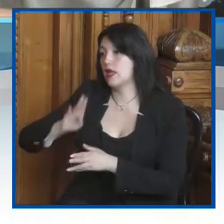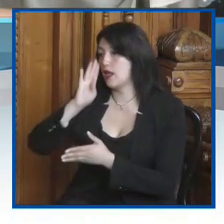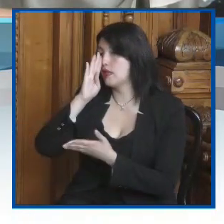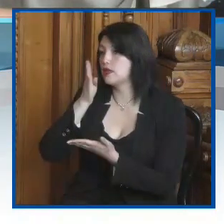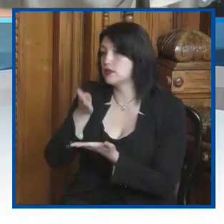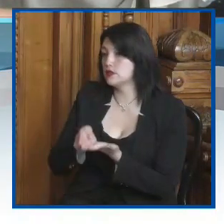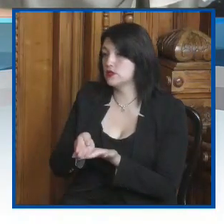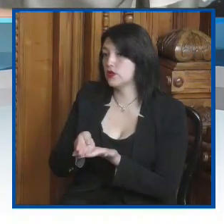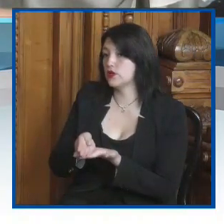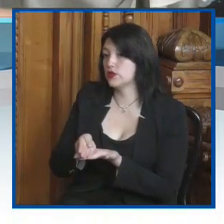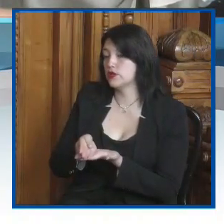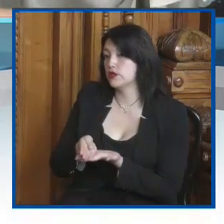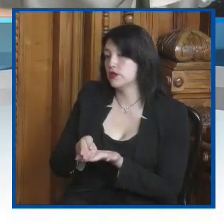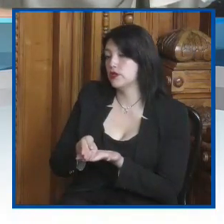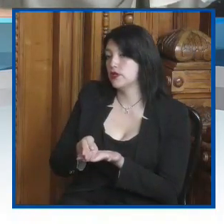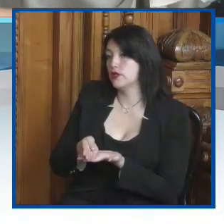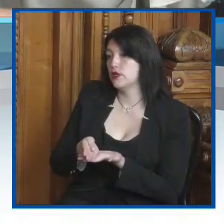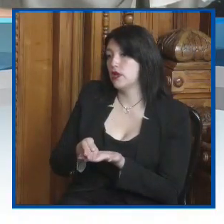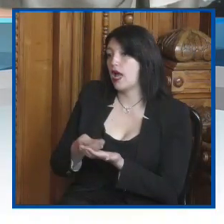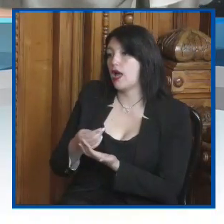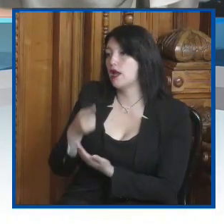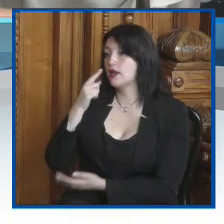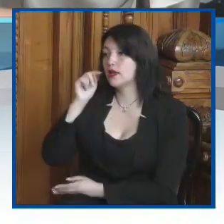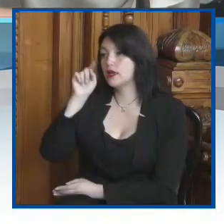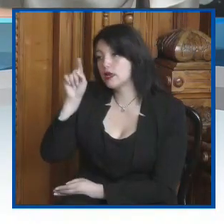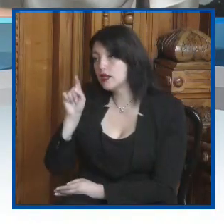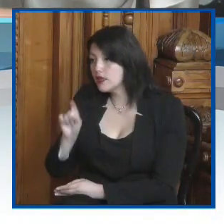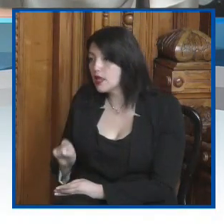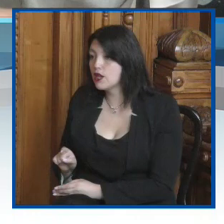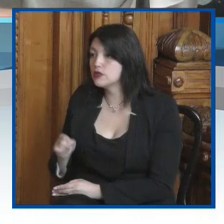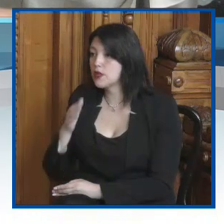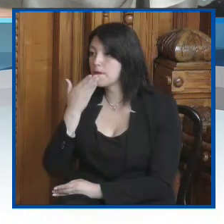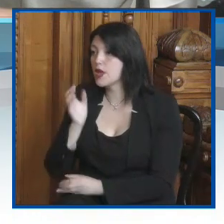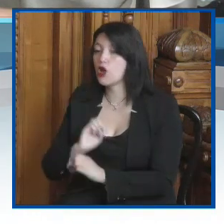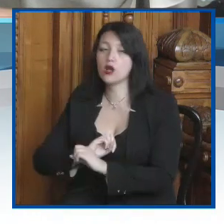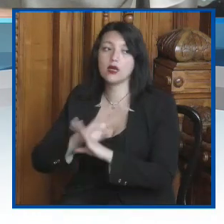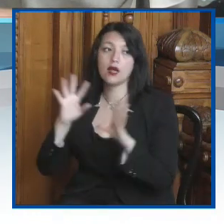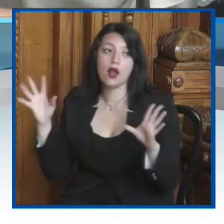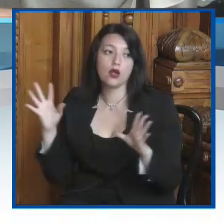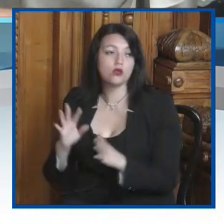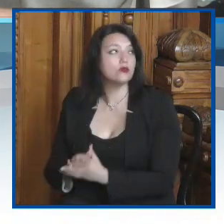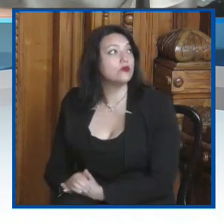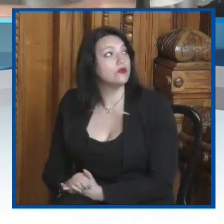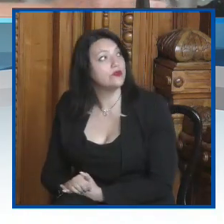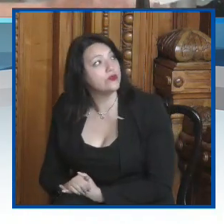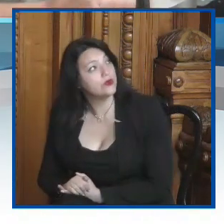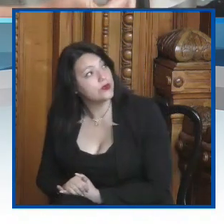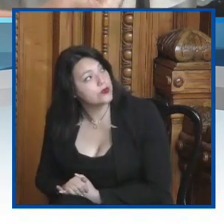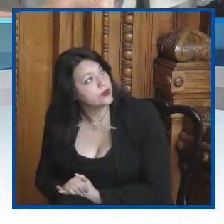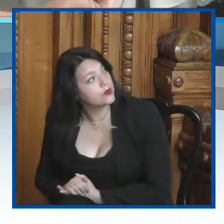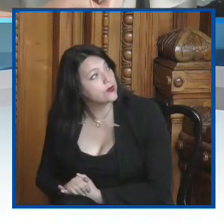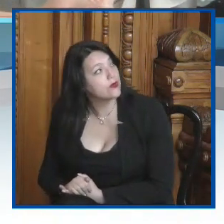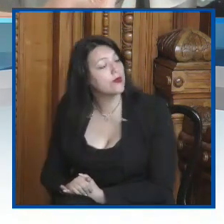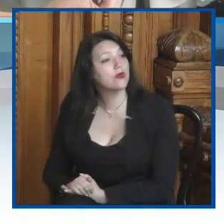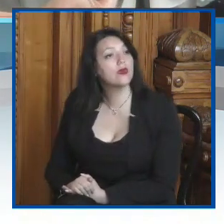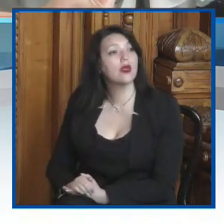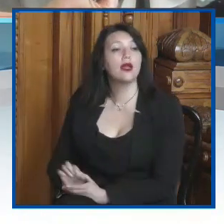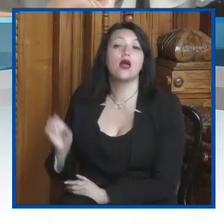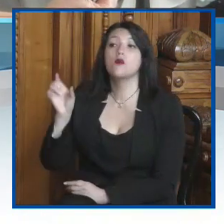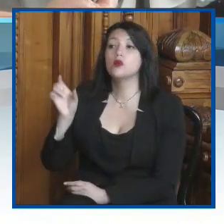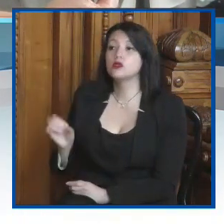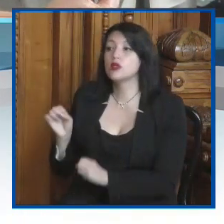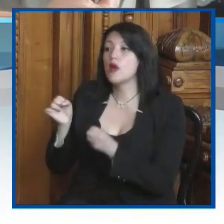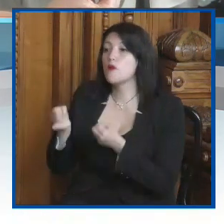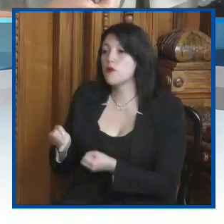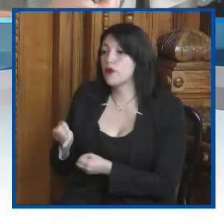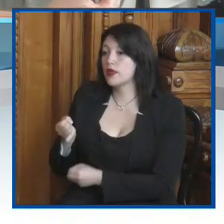decisión, a mi criterio, sea más clara y el destinatario pueda encontrar la